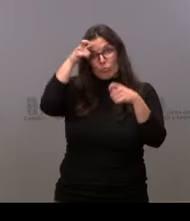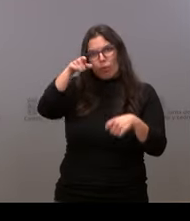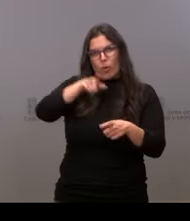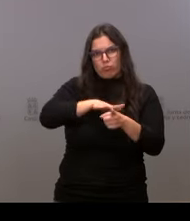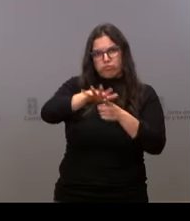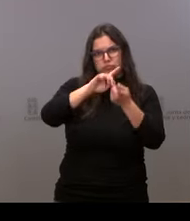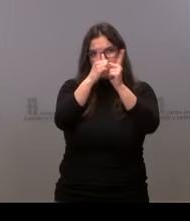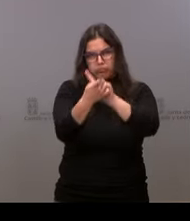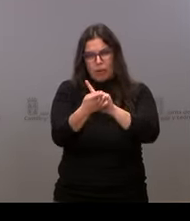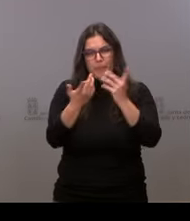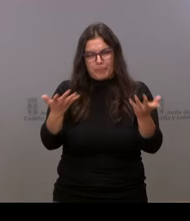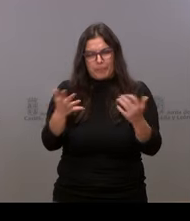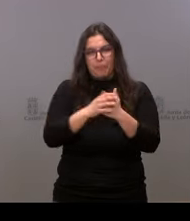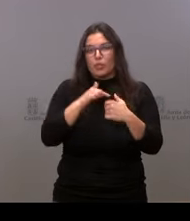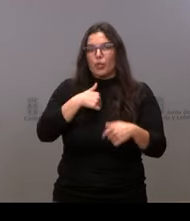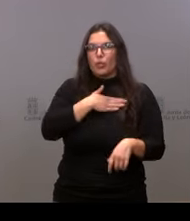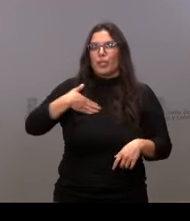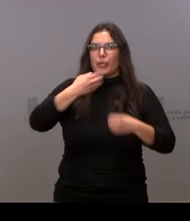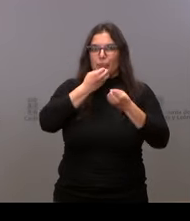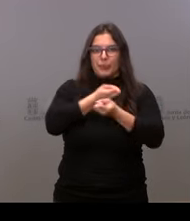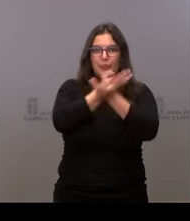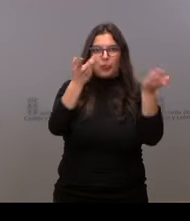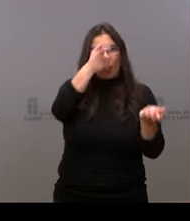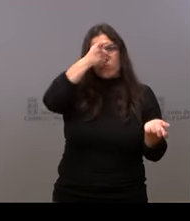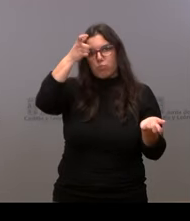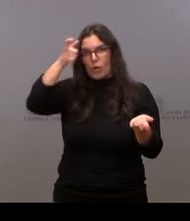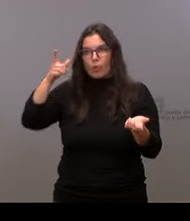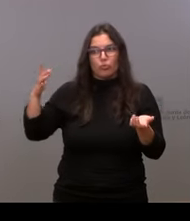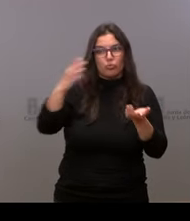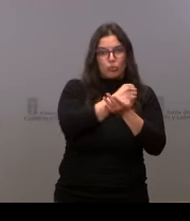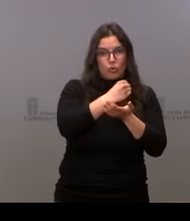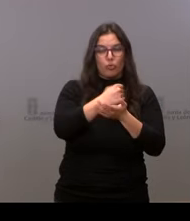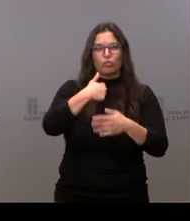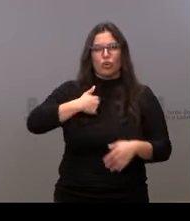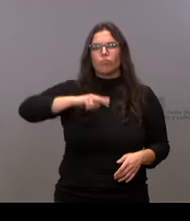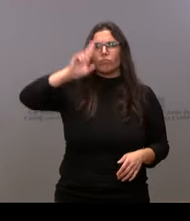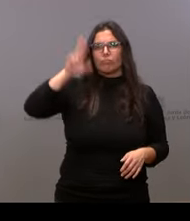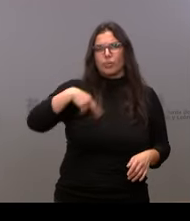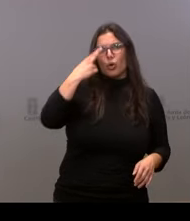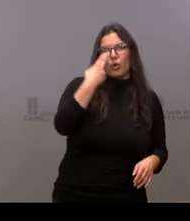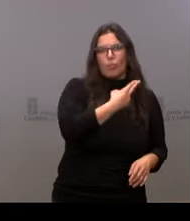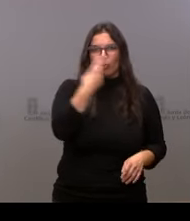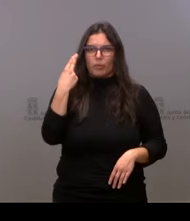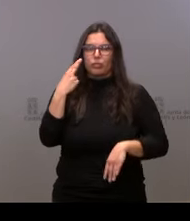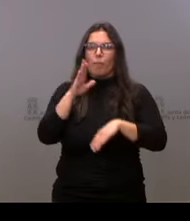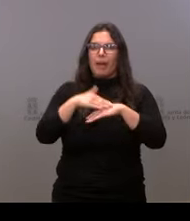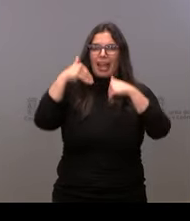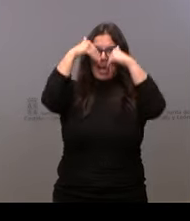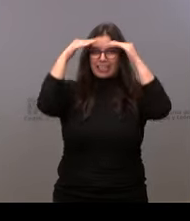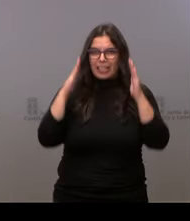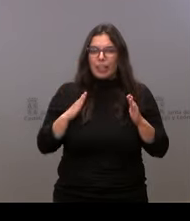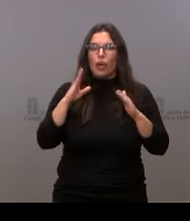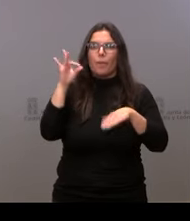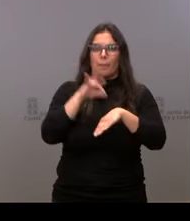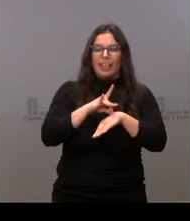yo quiero trasladar a todos los municipios a todo el mundo rural mi compromiso con la atención sanitaria en el mundo